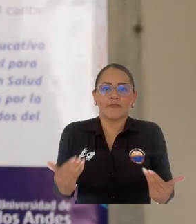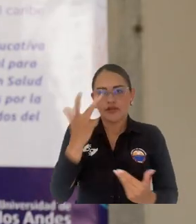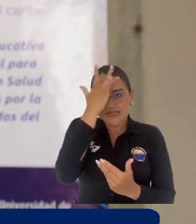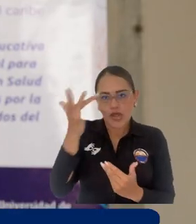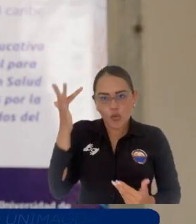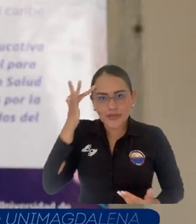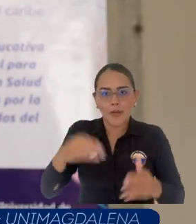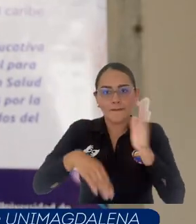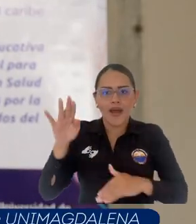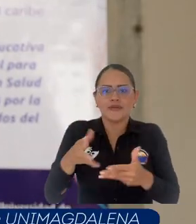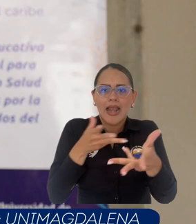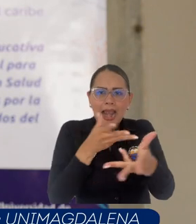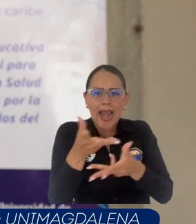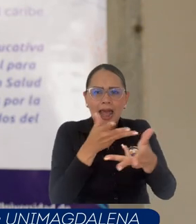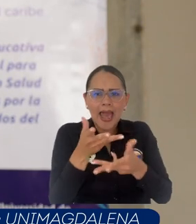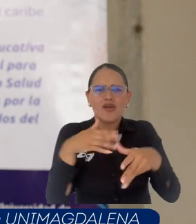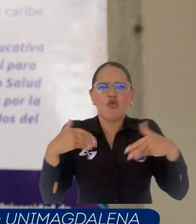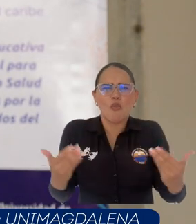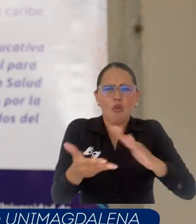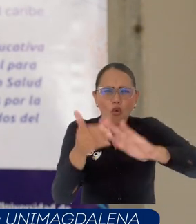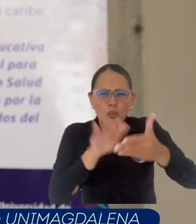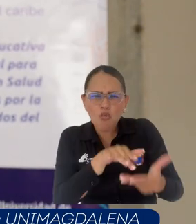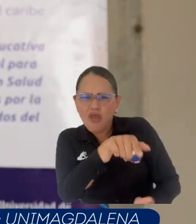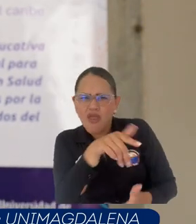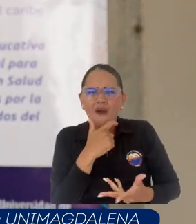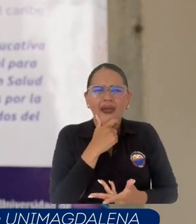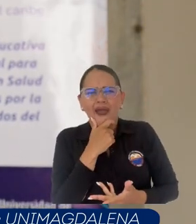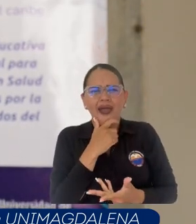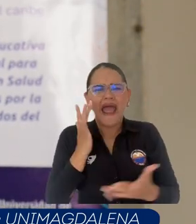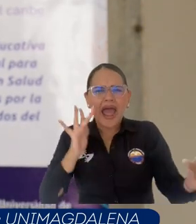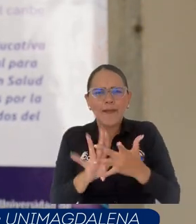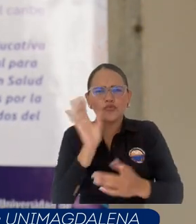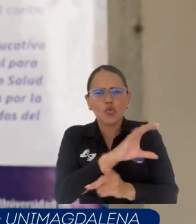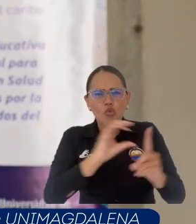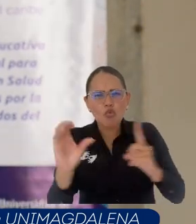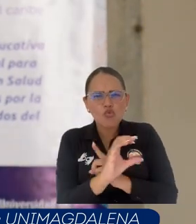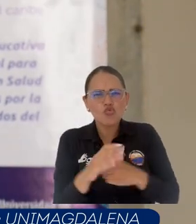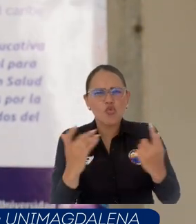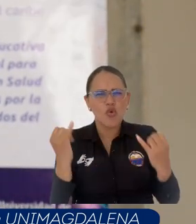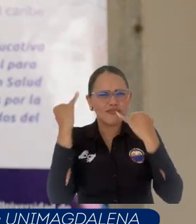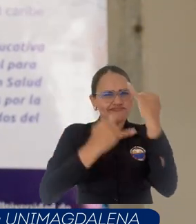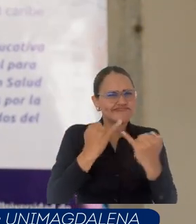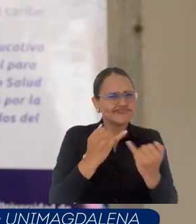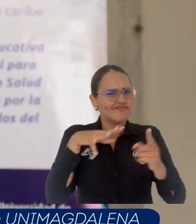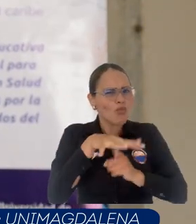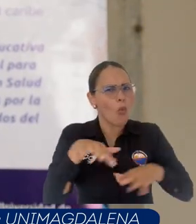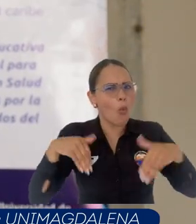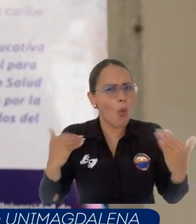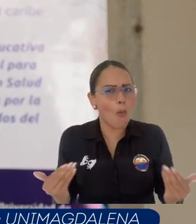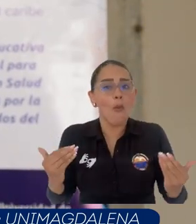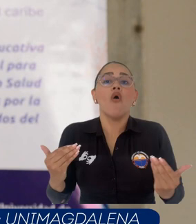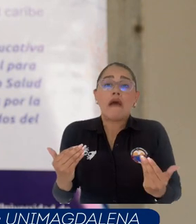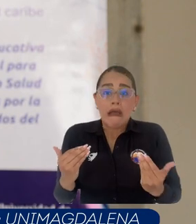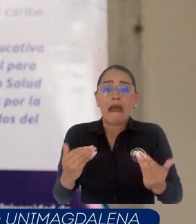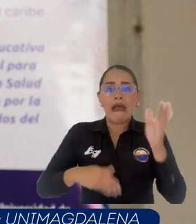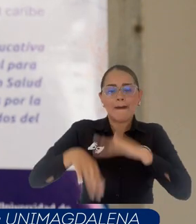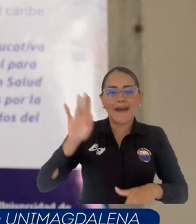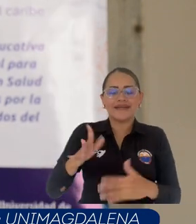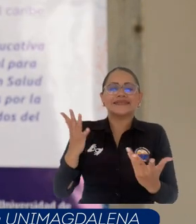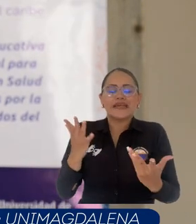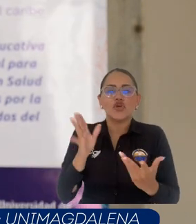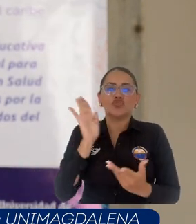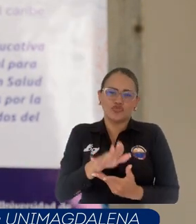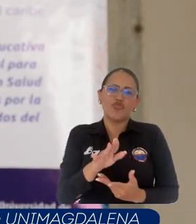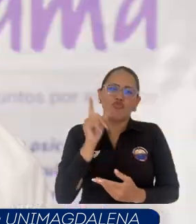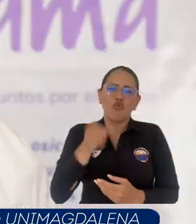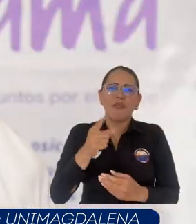mental, cosas que pasan en su comunidad, cosas que tienen que ver con la identidad cultural y aspectos que tienen que ver,